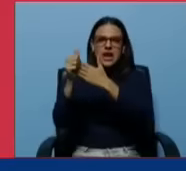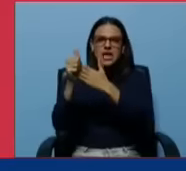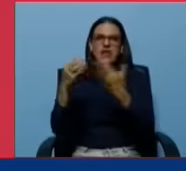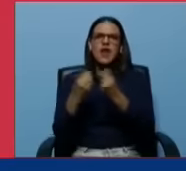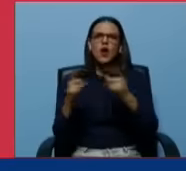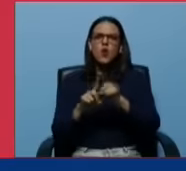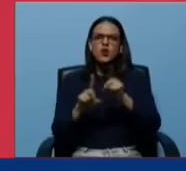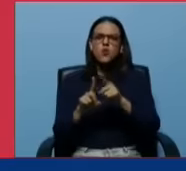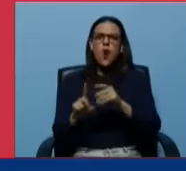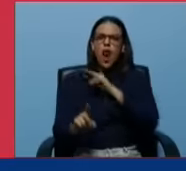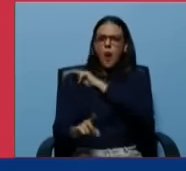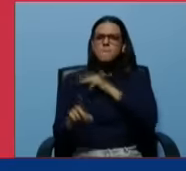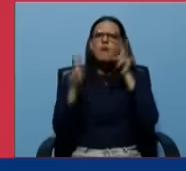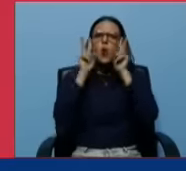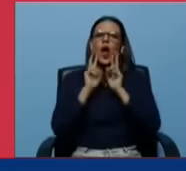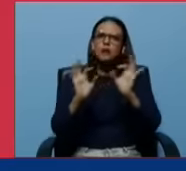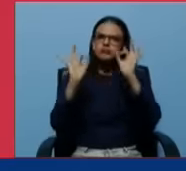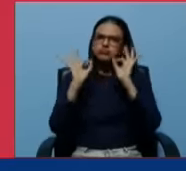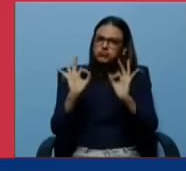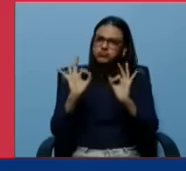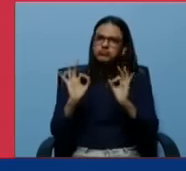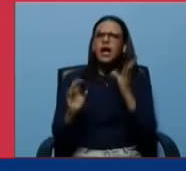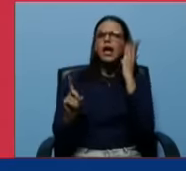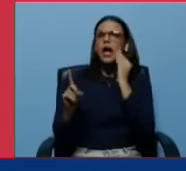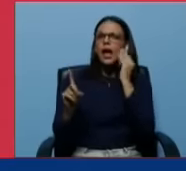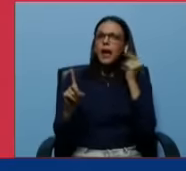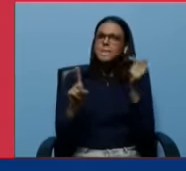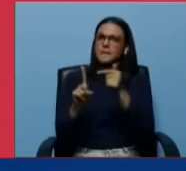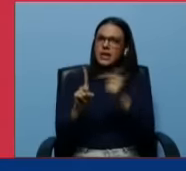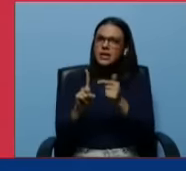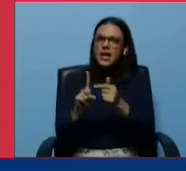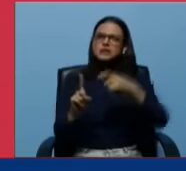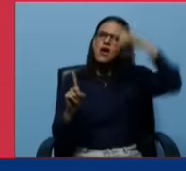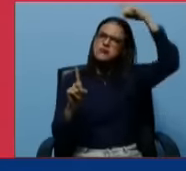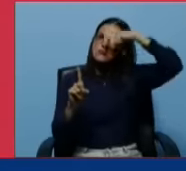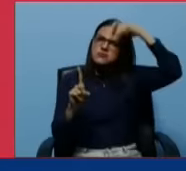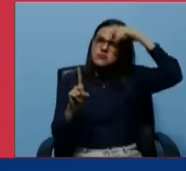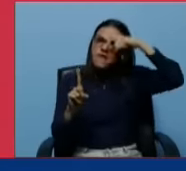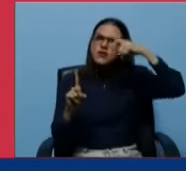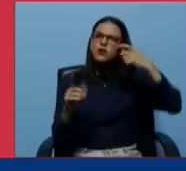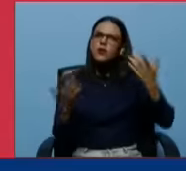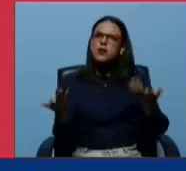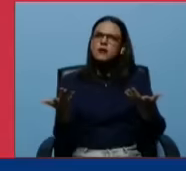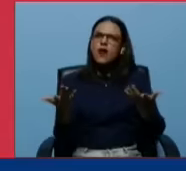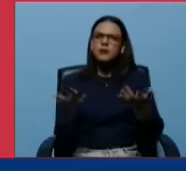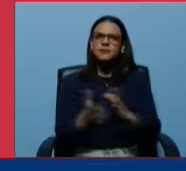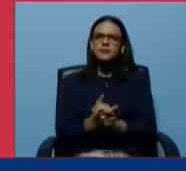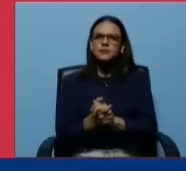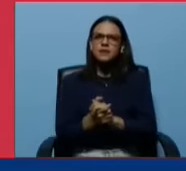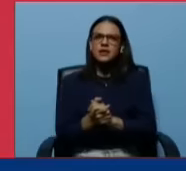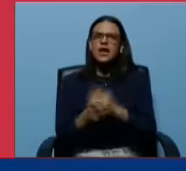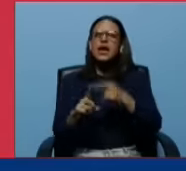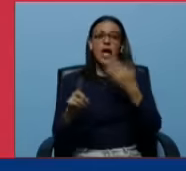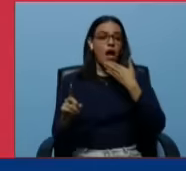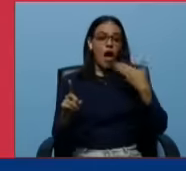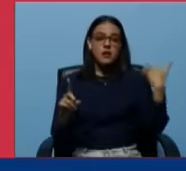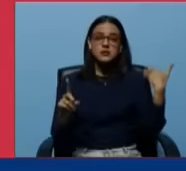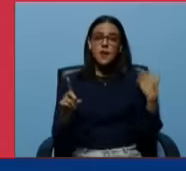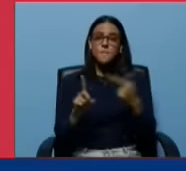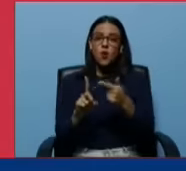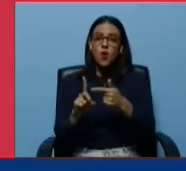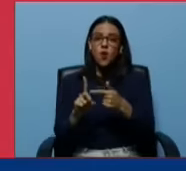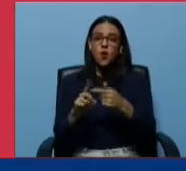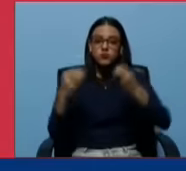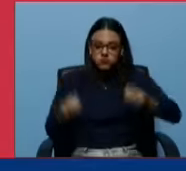autoridad moral, la experiencia, la sabiduría, que recientemente